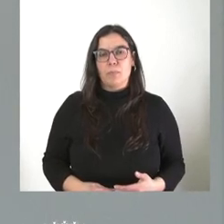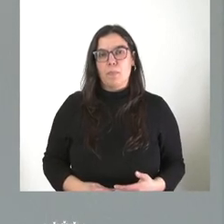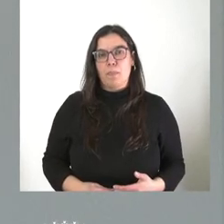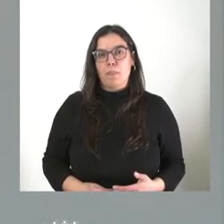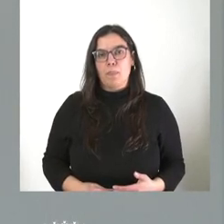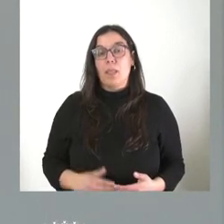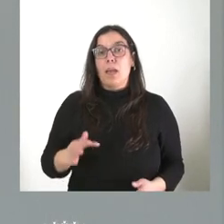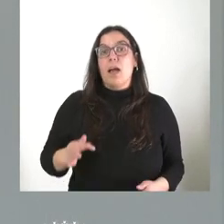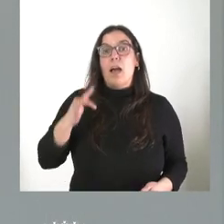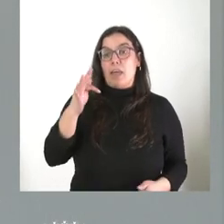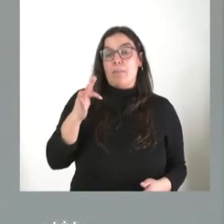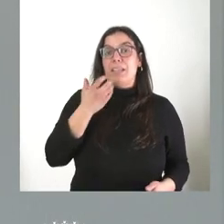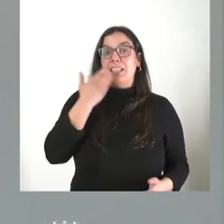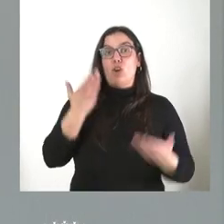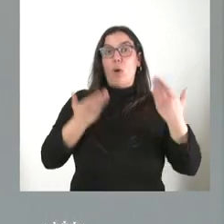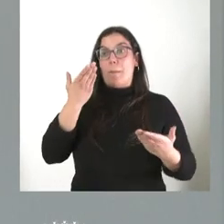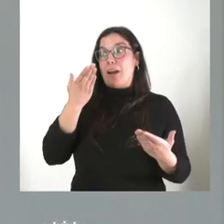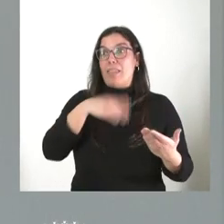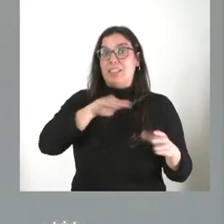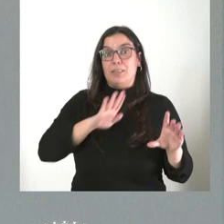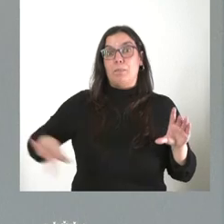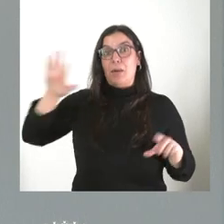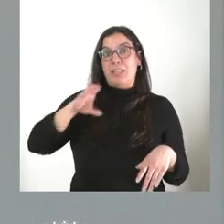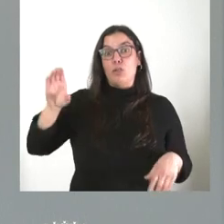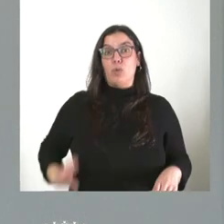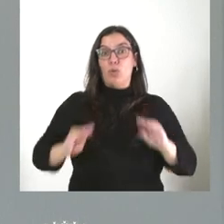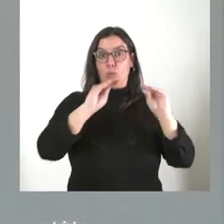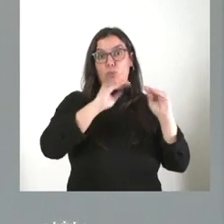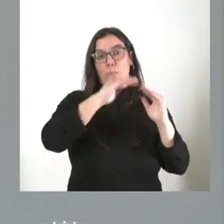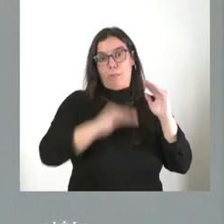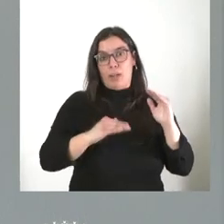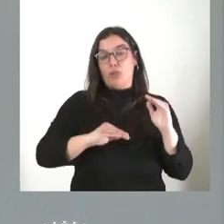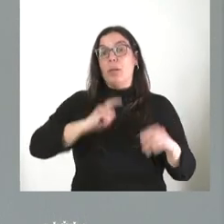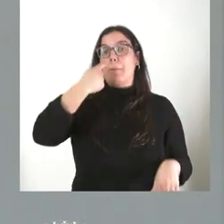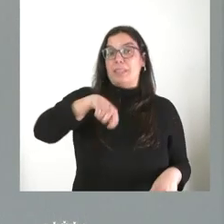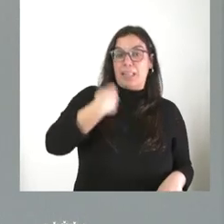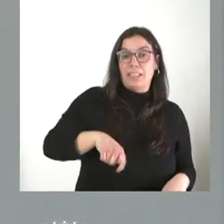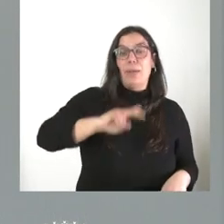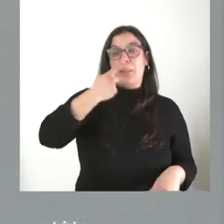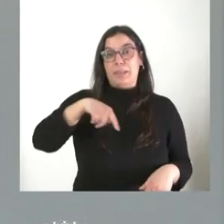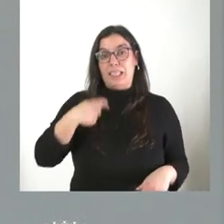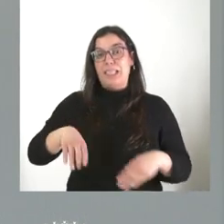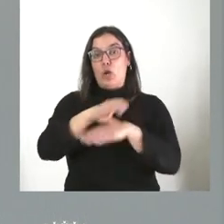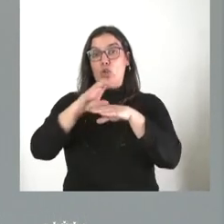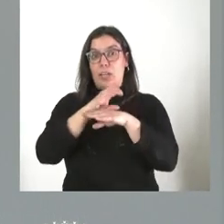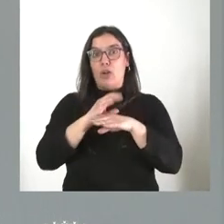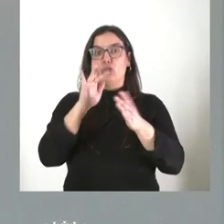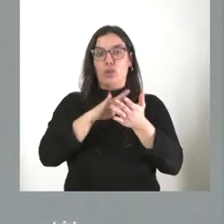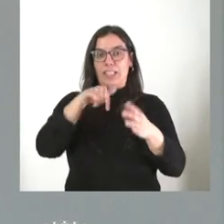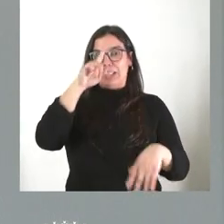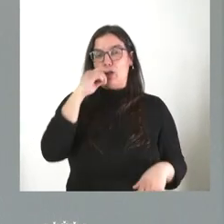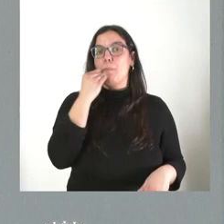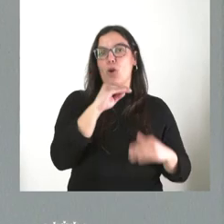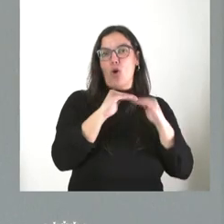además es de los más bajos de España que ocupamos ustedes saben y el sueldo del presidente del vicepresidente de los consejeros ha sido congelado este año